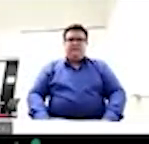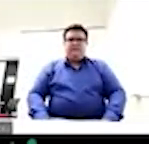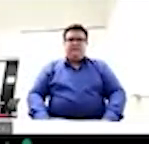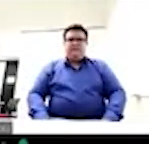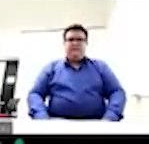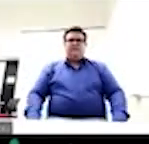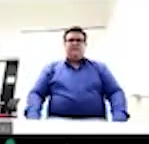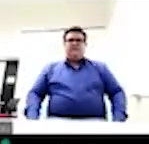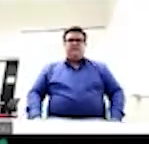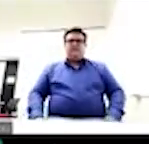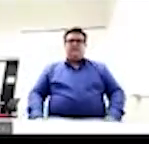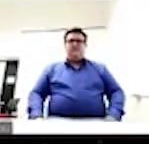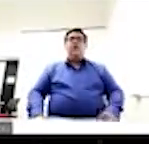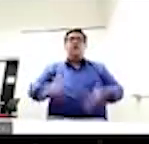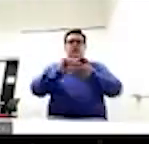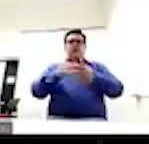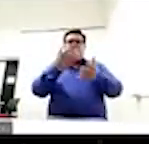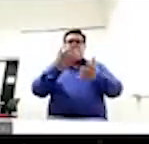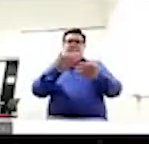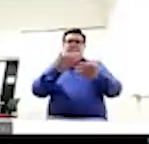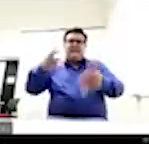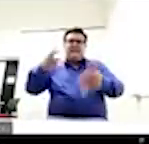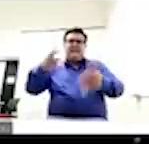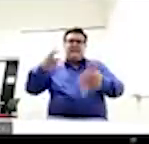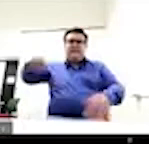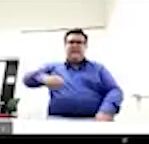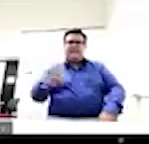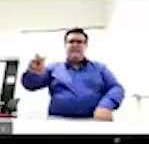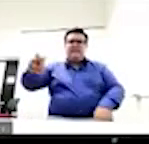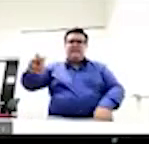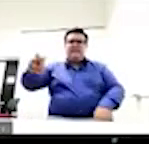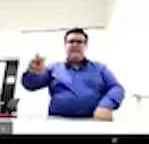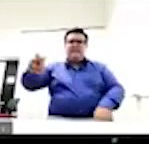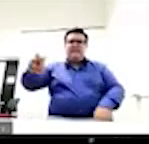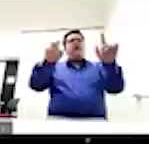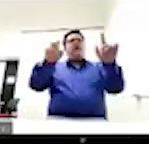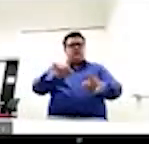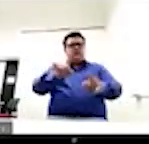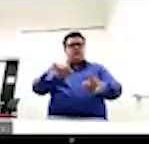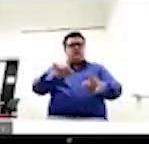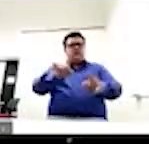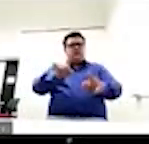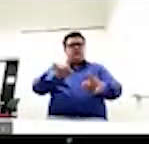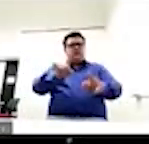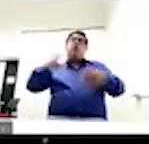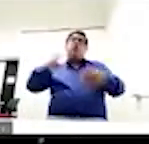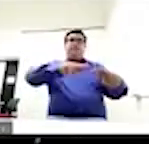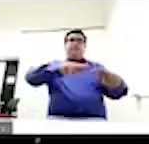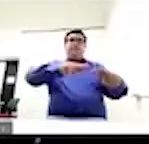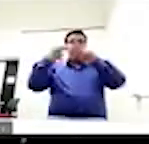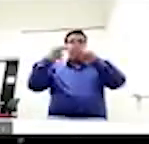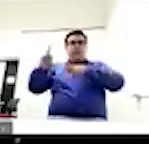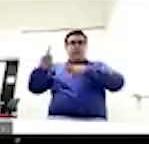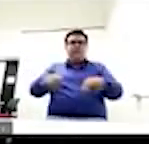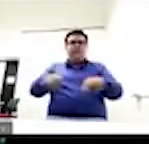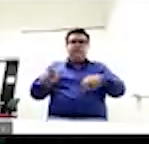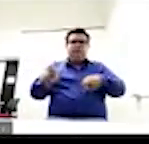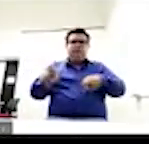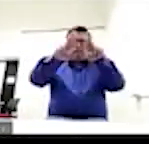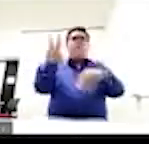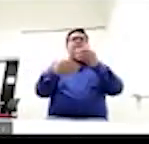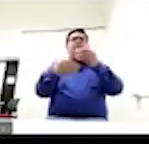He podido ser la serpiente del mito Muinane de la gran serpiente, pero también la hija del Jaivana, devorada por la